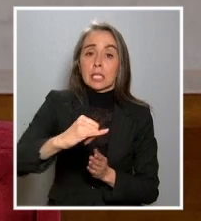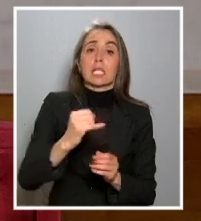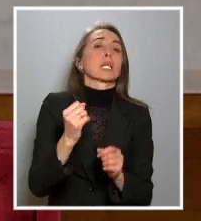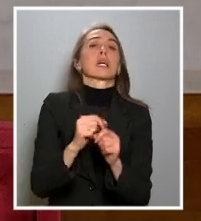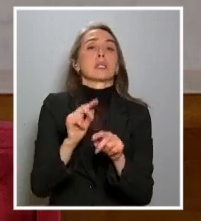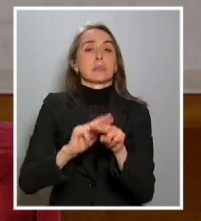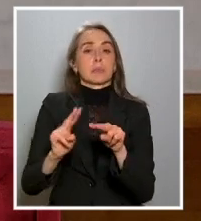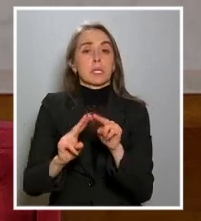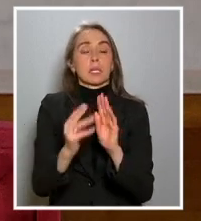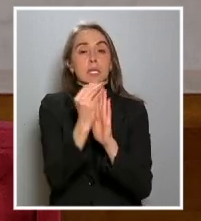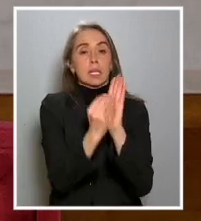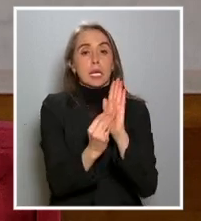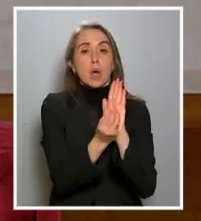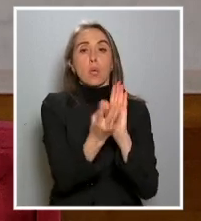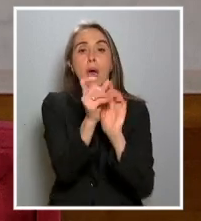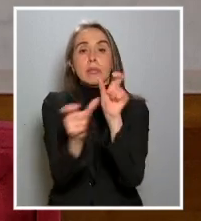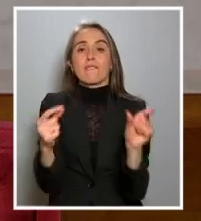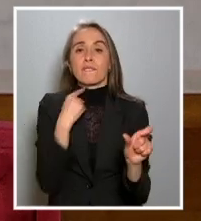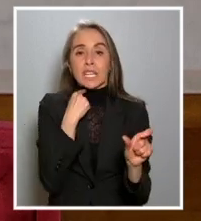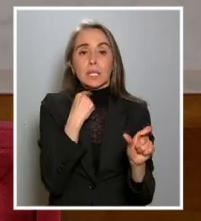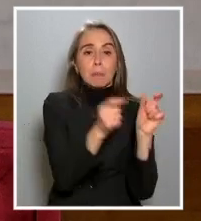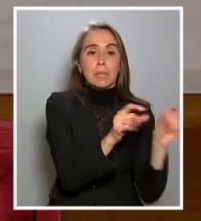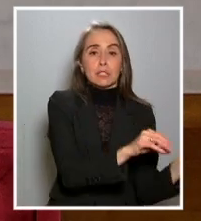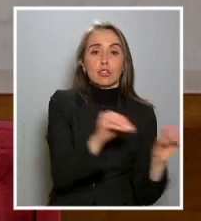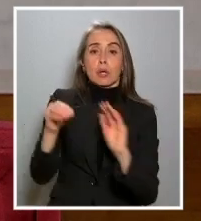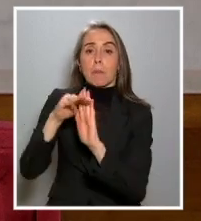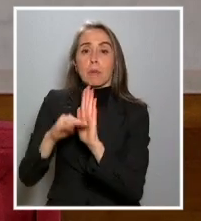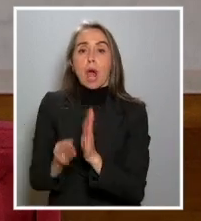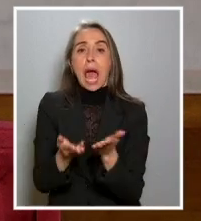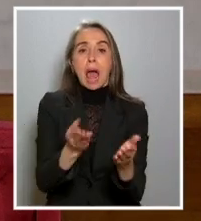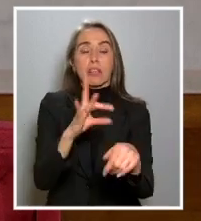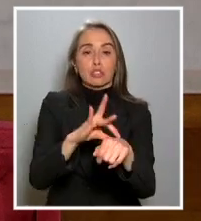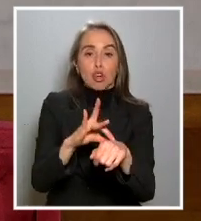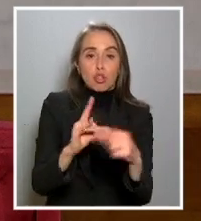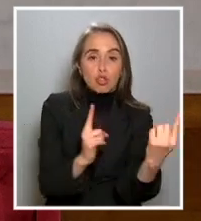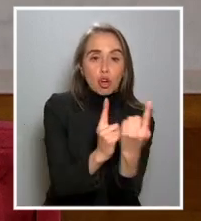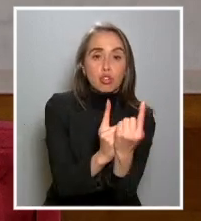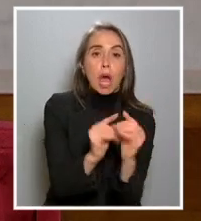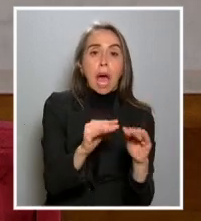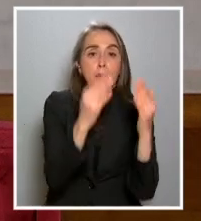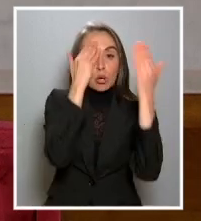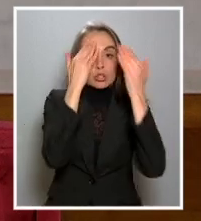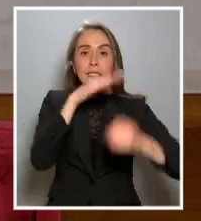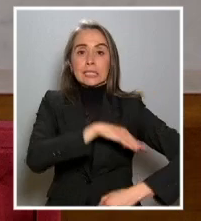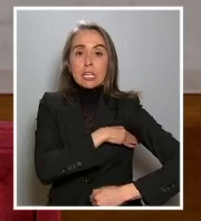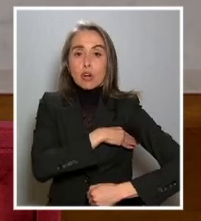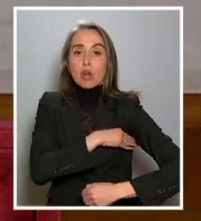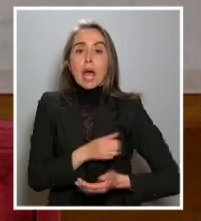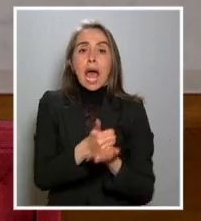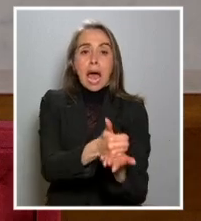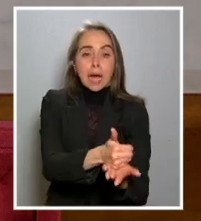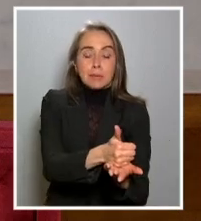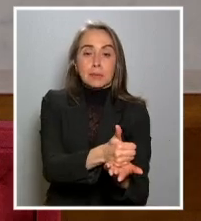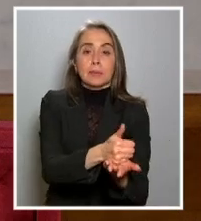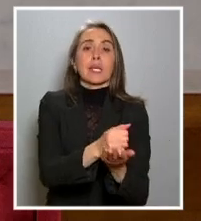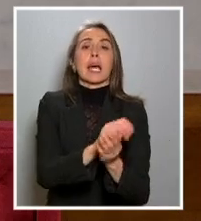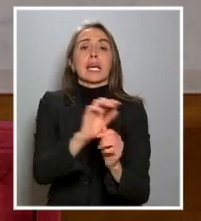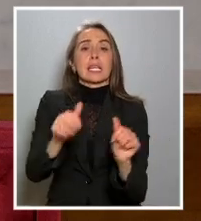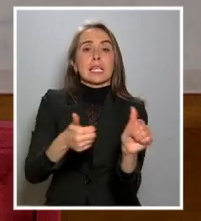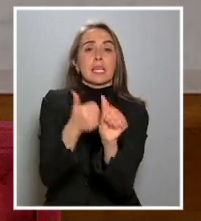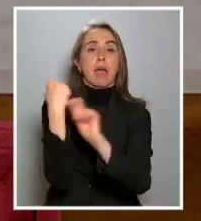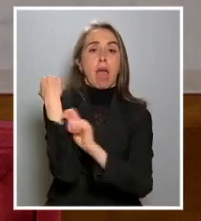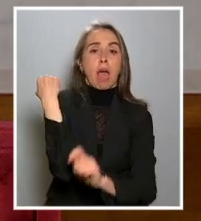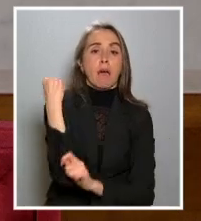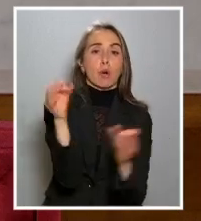incluye la elaboración del catastro de víctimas, derivación de las víctimas a programas de atención médica, apoyo psicosocial, asistencia social y asesoría